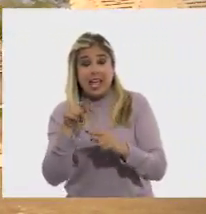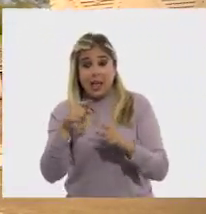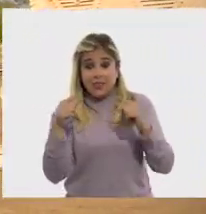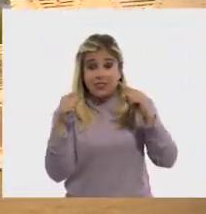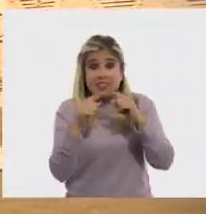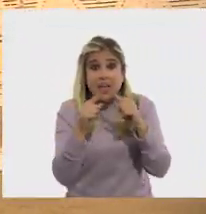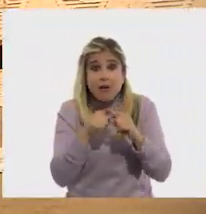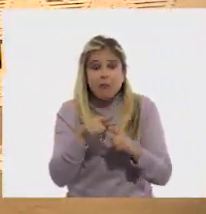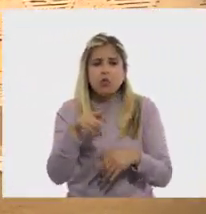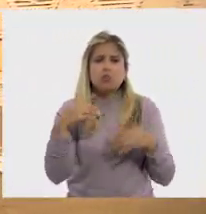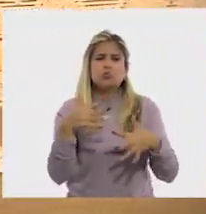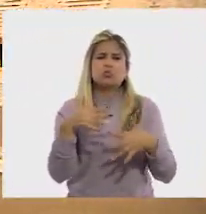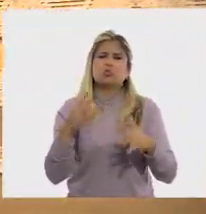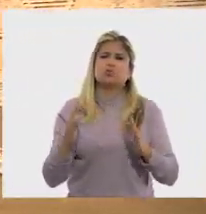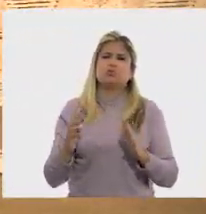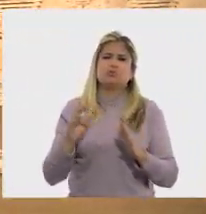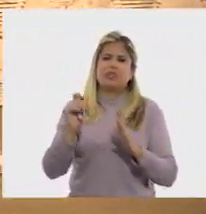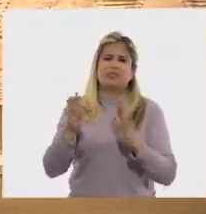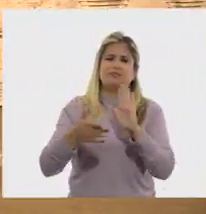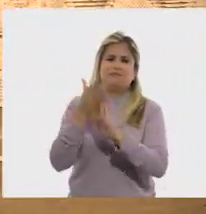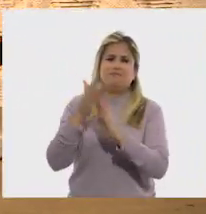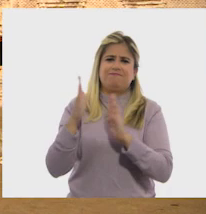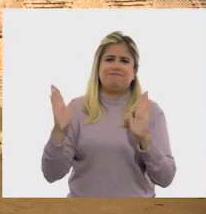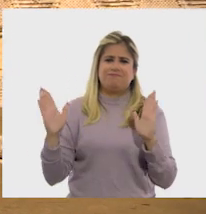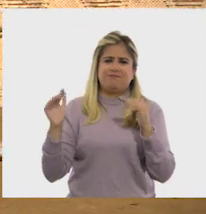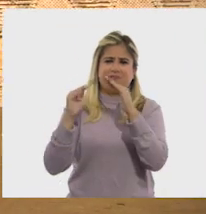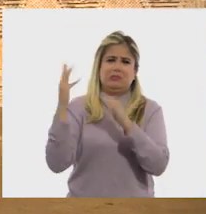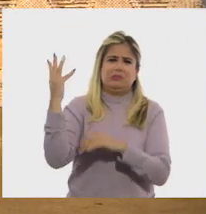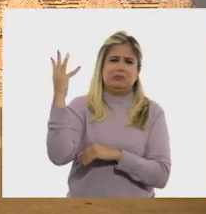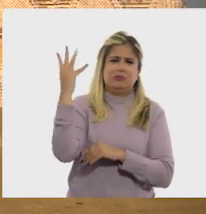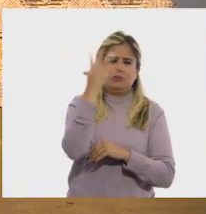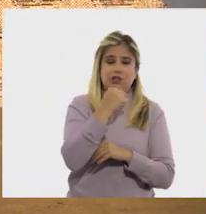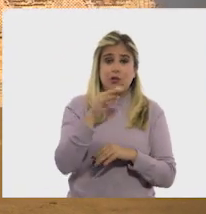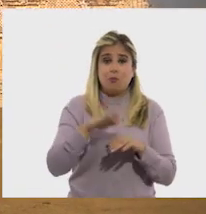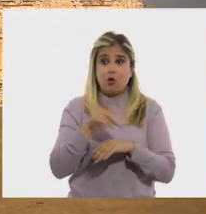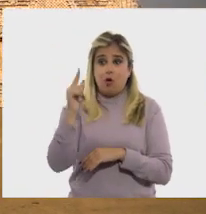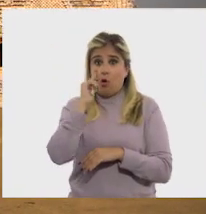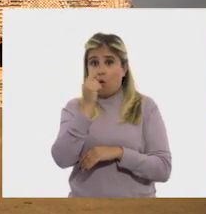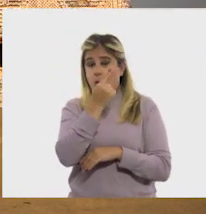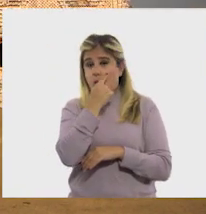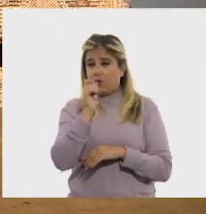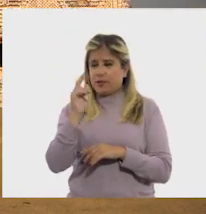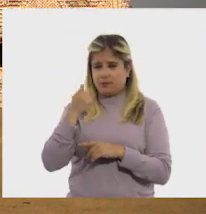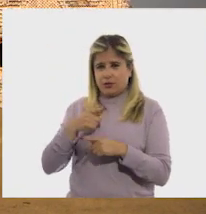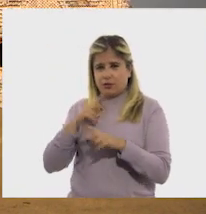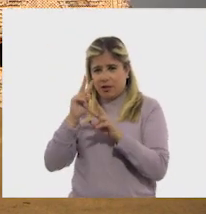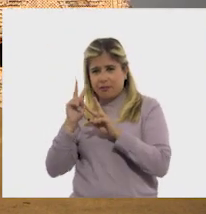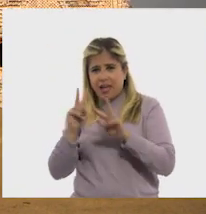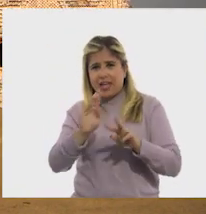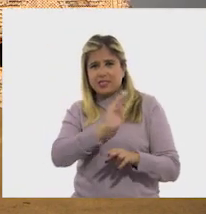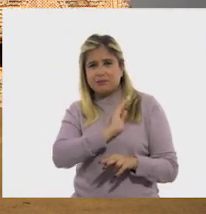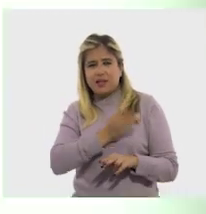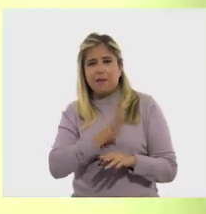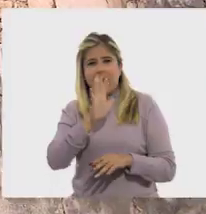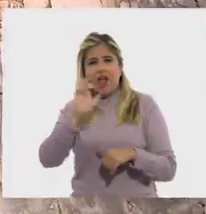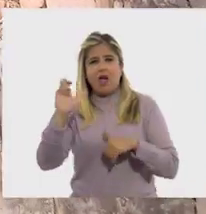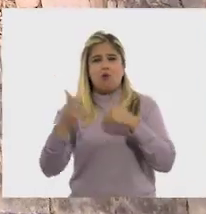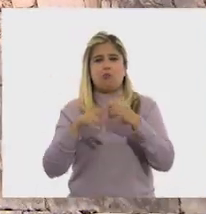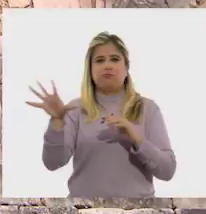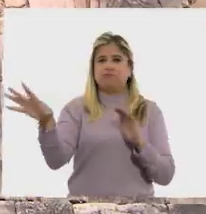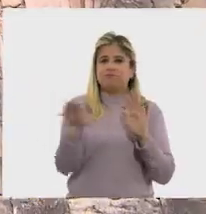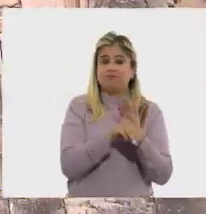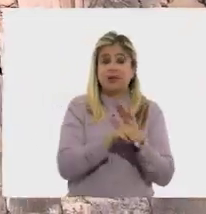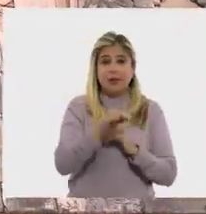otro majestuoso edificio, llamado así porque a los ojos de los españoles era parecido a uno europeo.